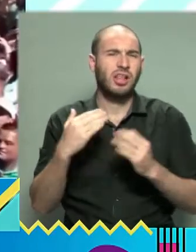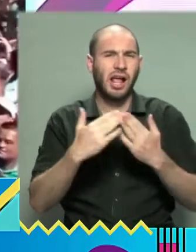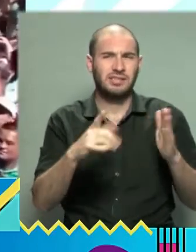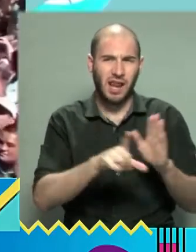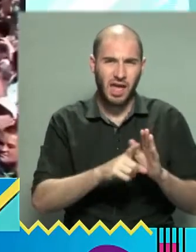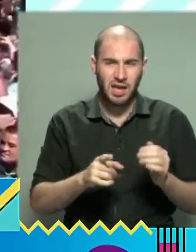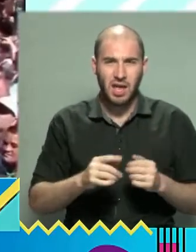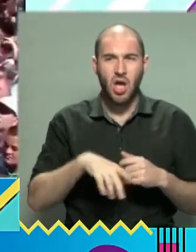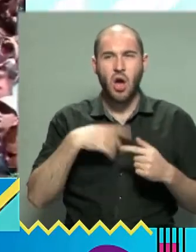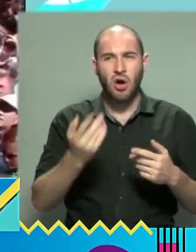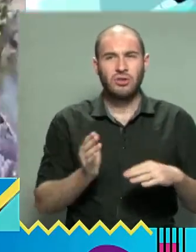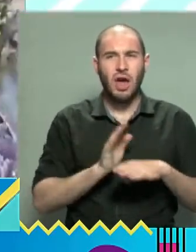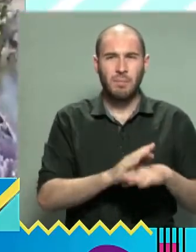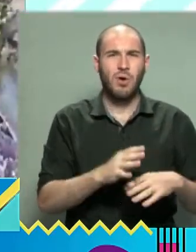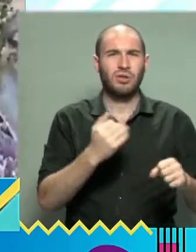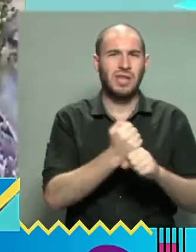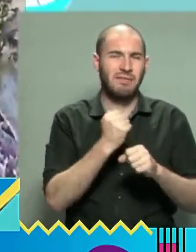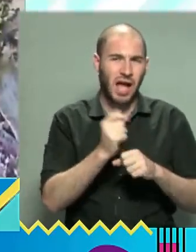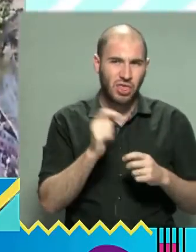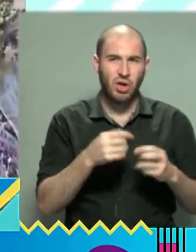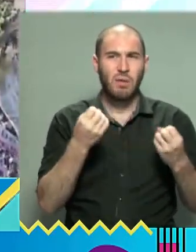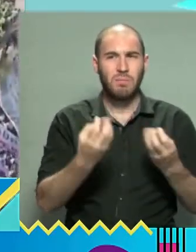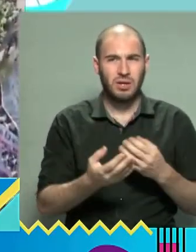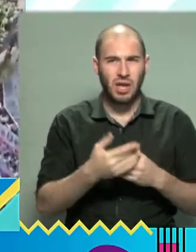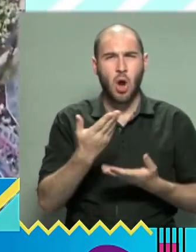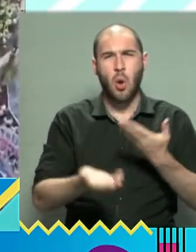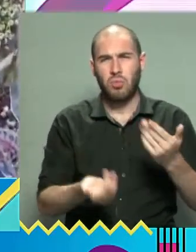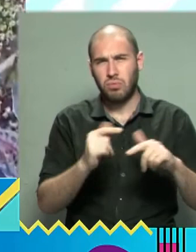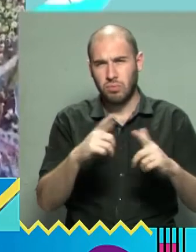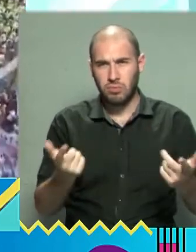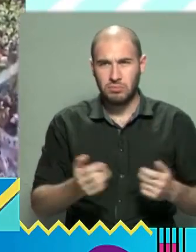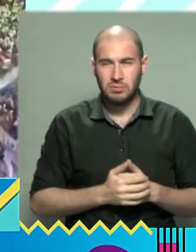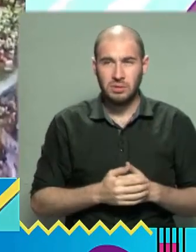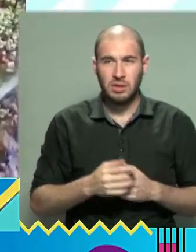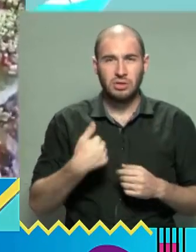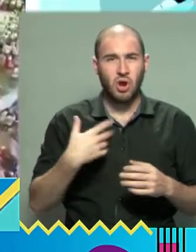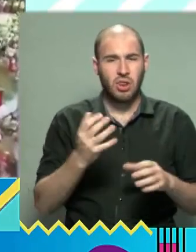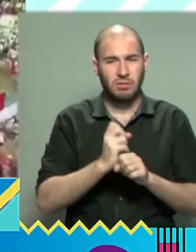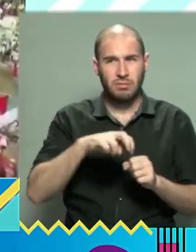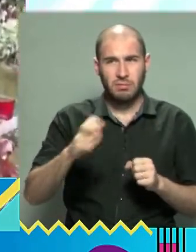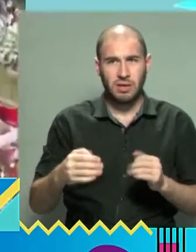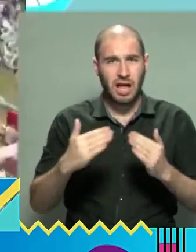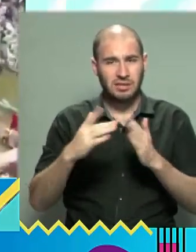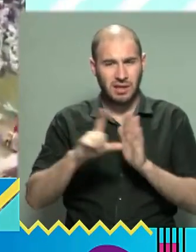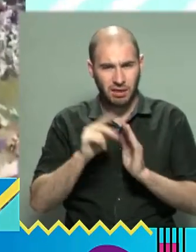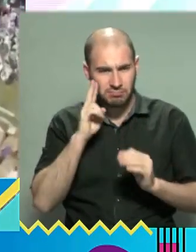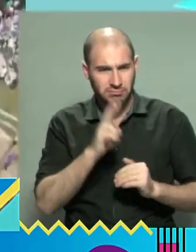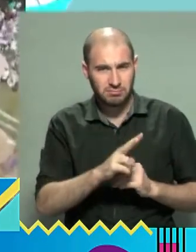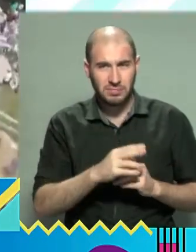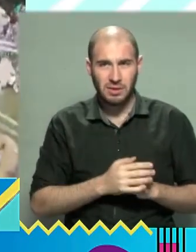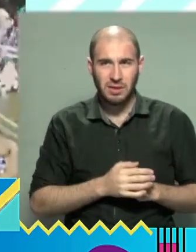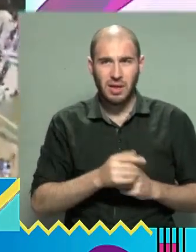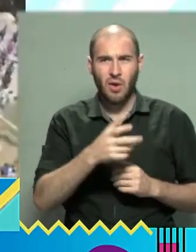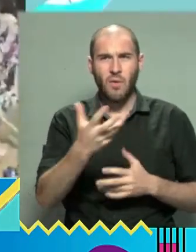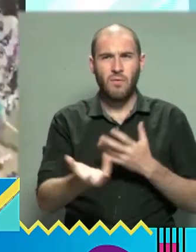legislatura, que estaban acompañando a los trabajadores por injusticia. Me bajo del micro, paso por la legislatura, habían